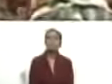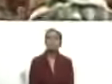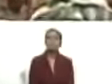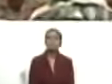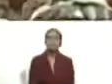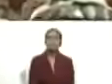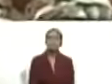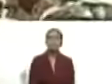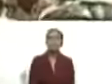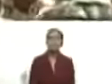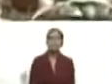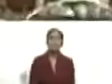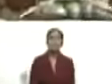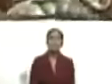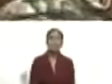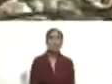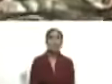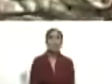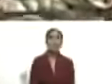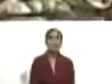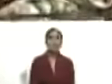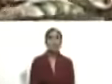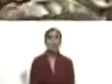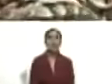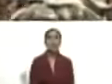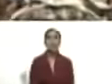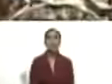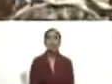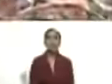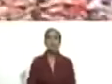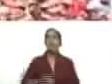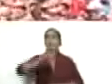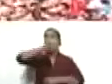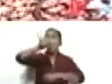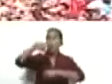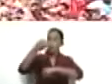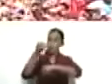Jorge Rodríguez, al frente, Jorge Rodríguez.